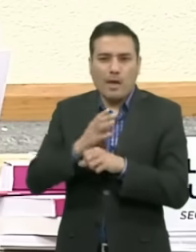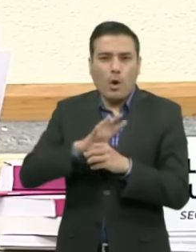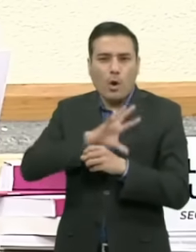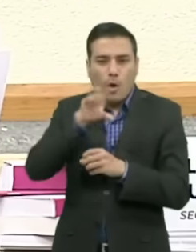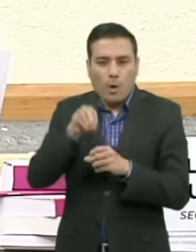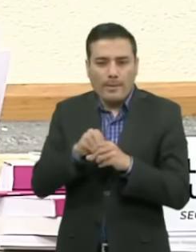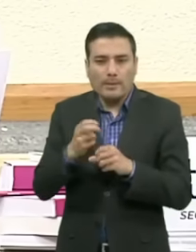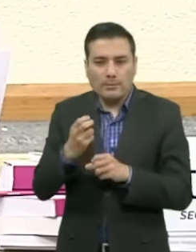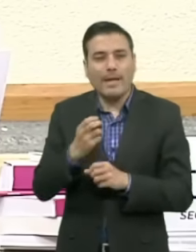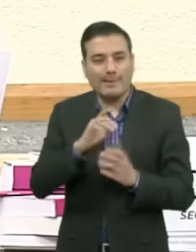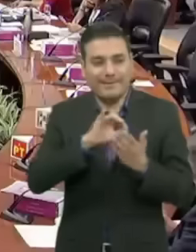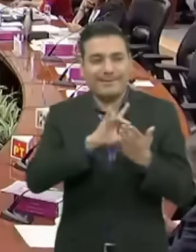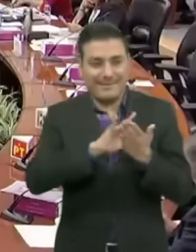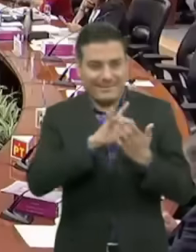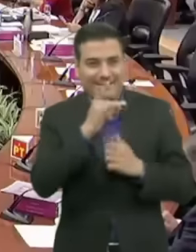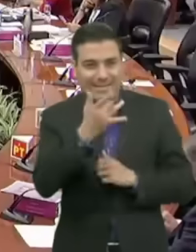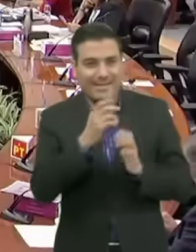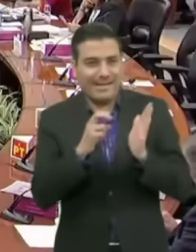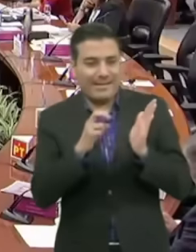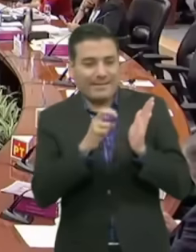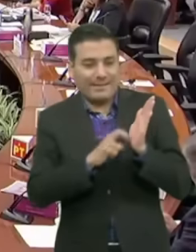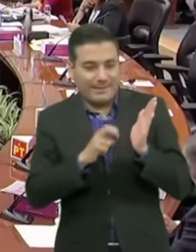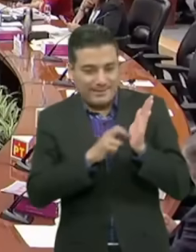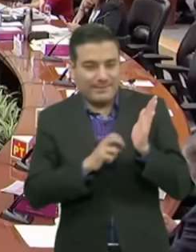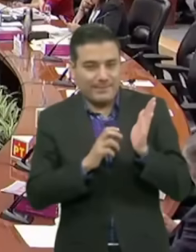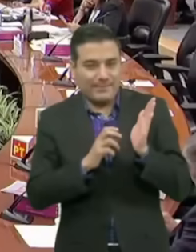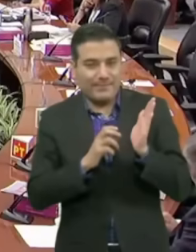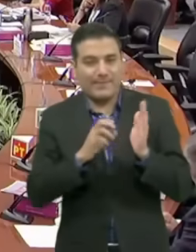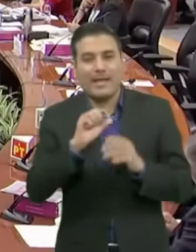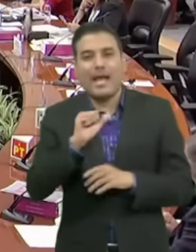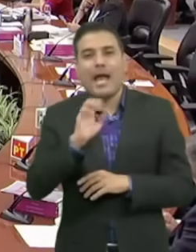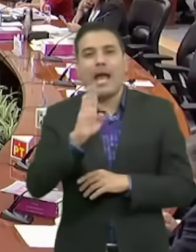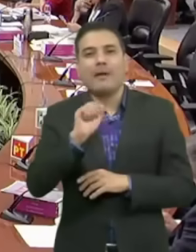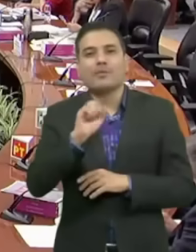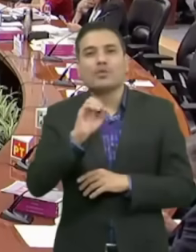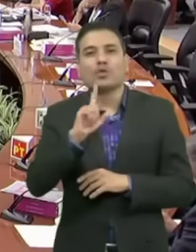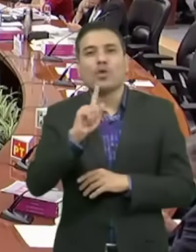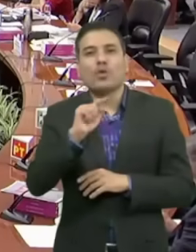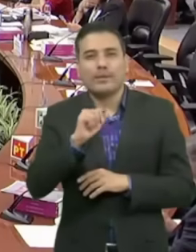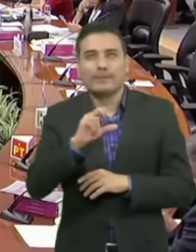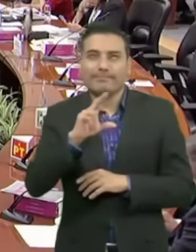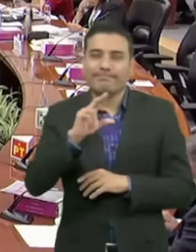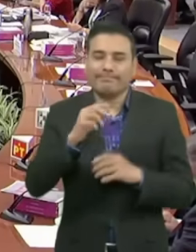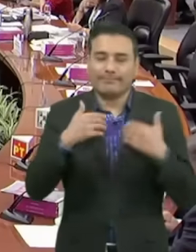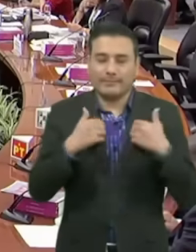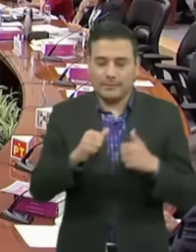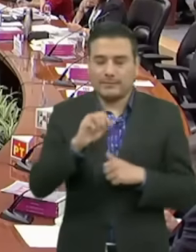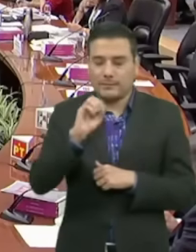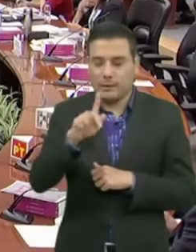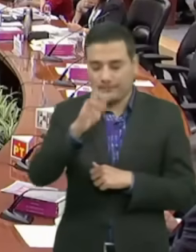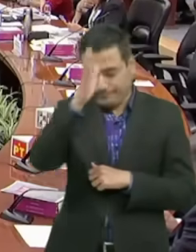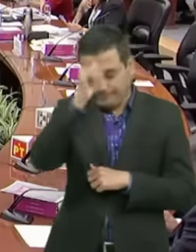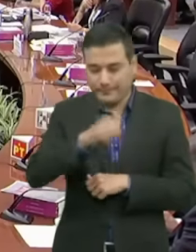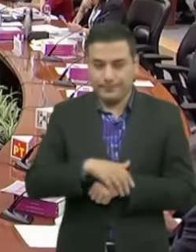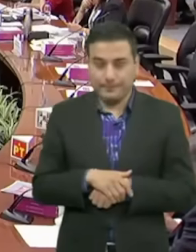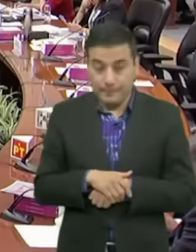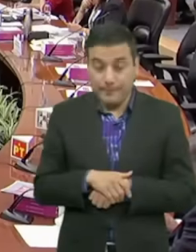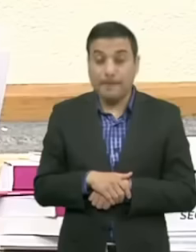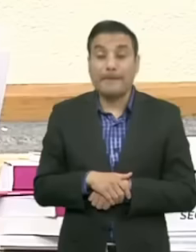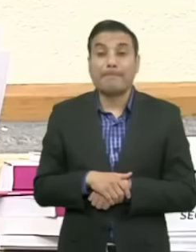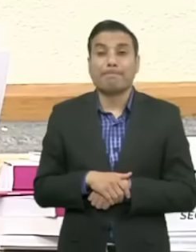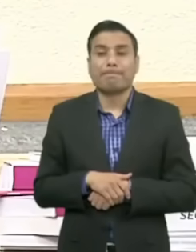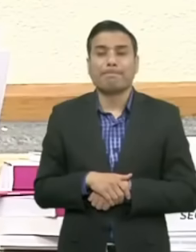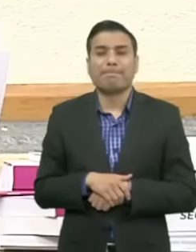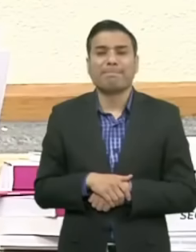Es buena la precisión de que no es absoluta porque tiene recursos en los que se pueden proceder en el camino. Pero en esa facultad